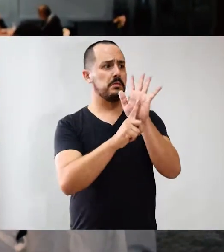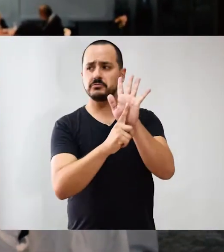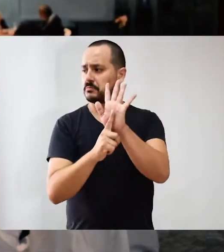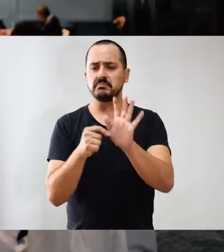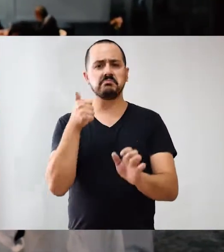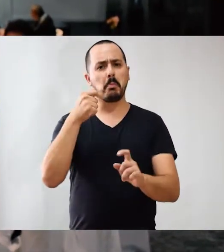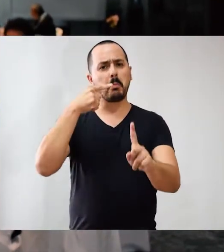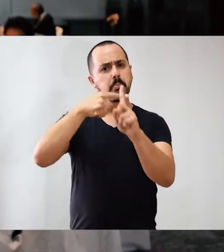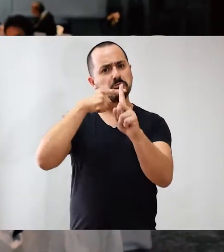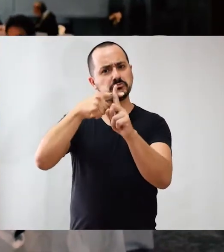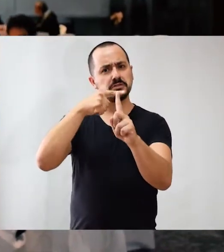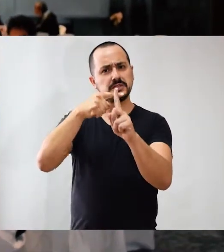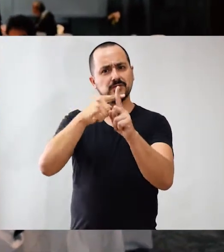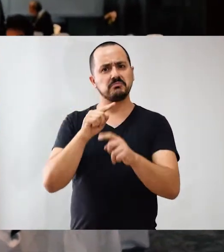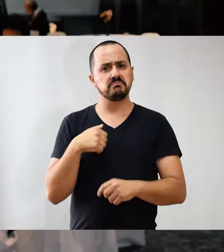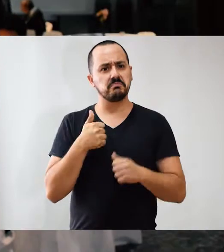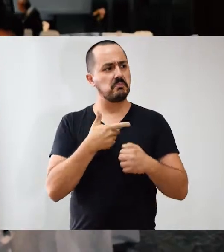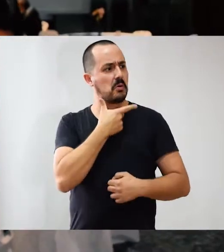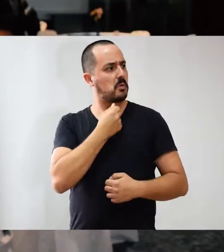positiva posible en varios sentidos.